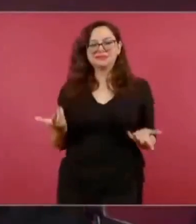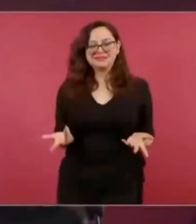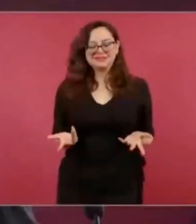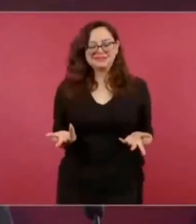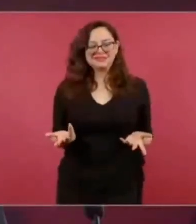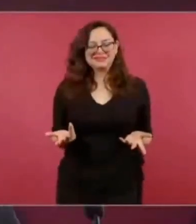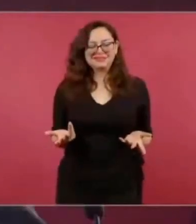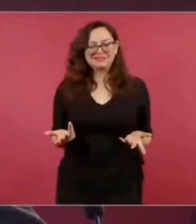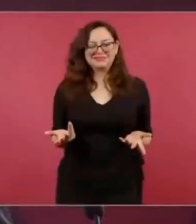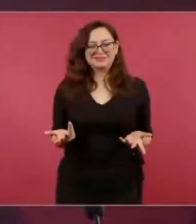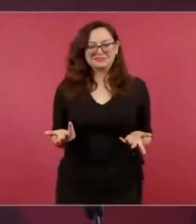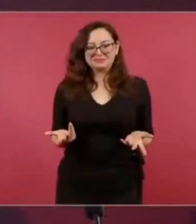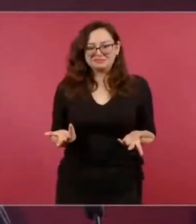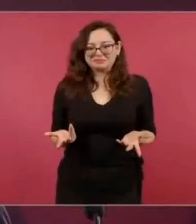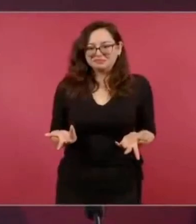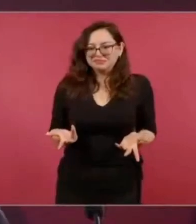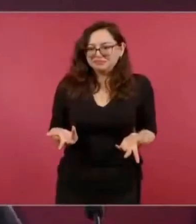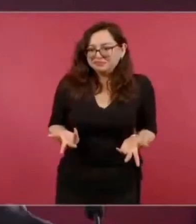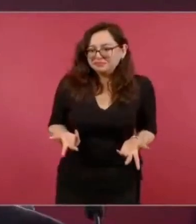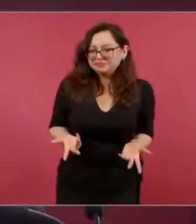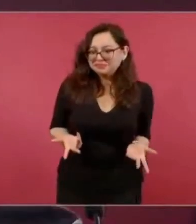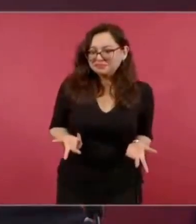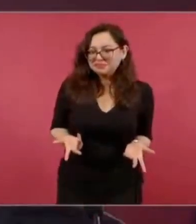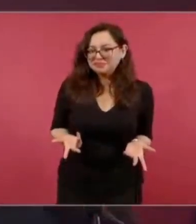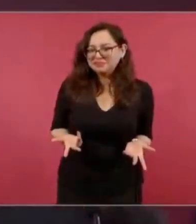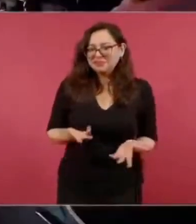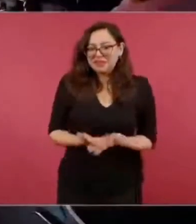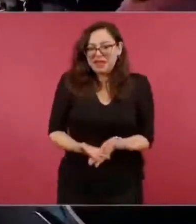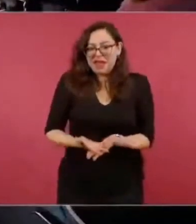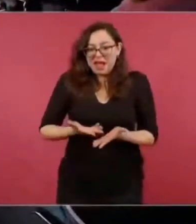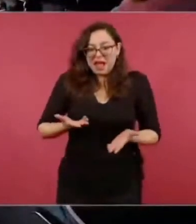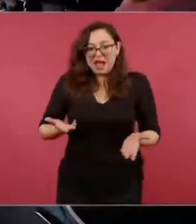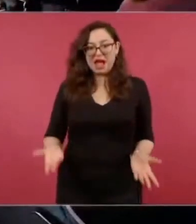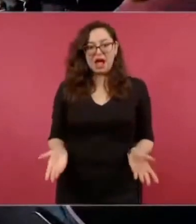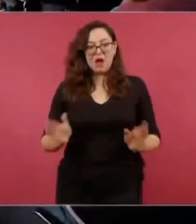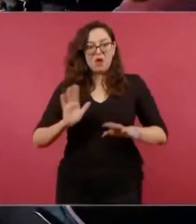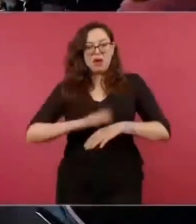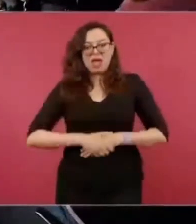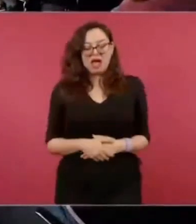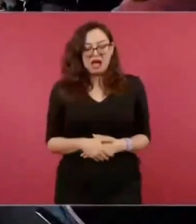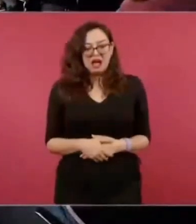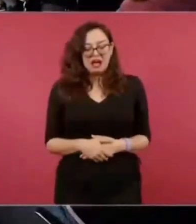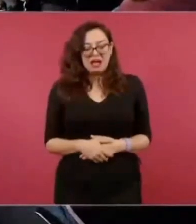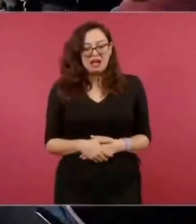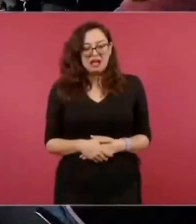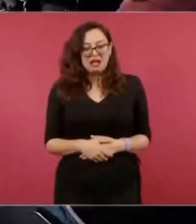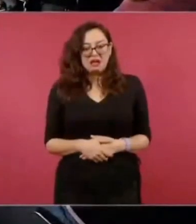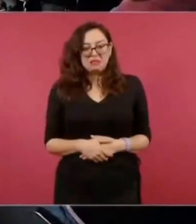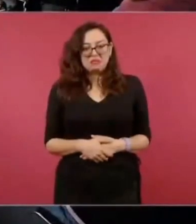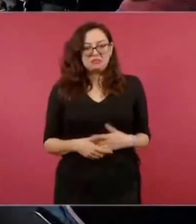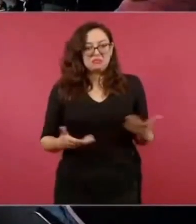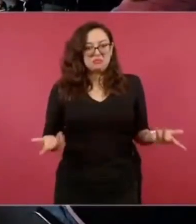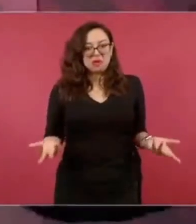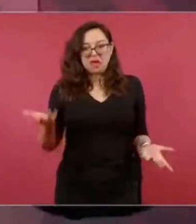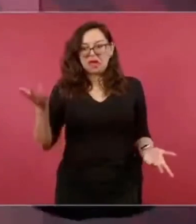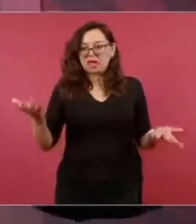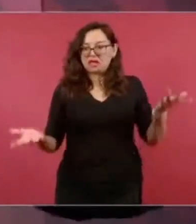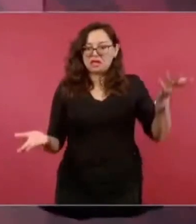Pero ahora ni siquiera eso. Presidente, No hay ningún